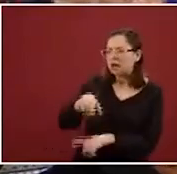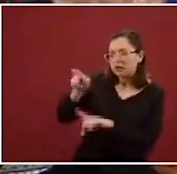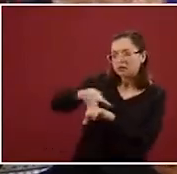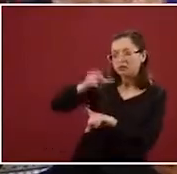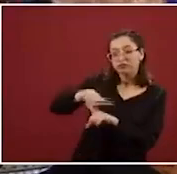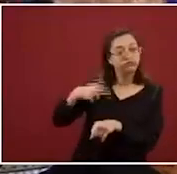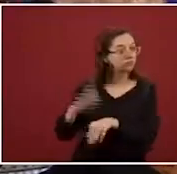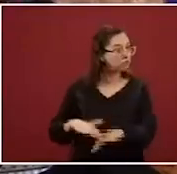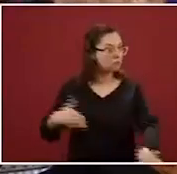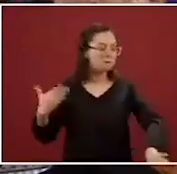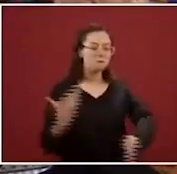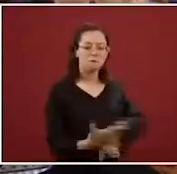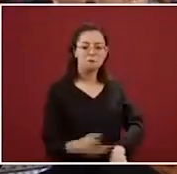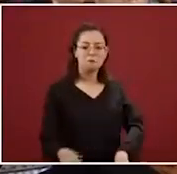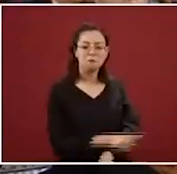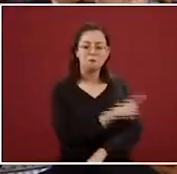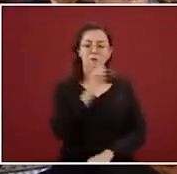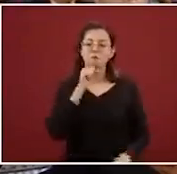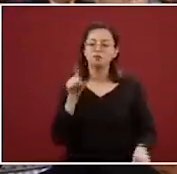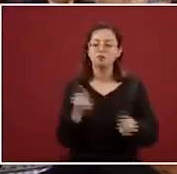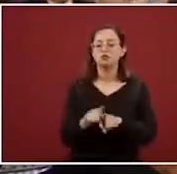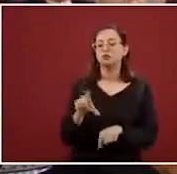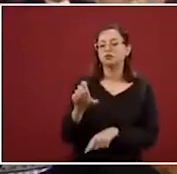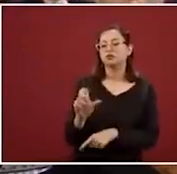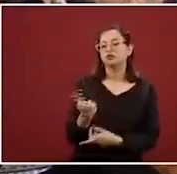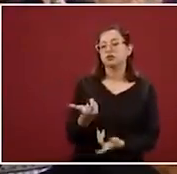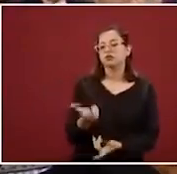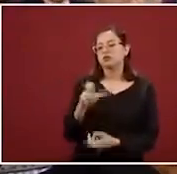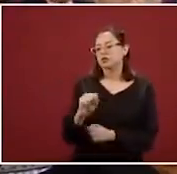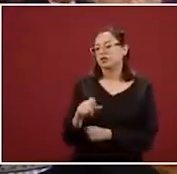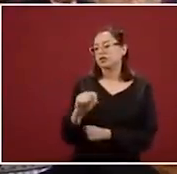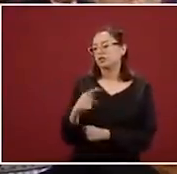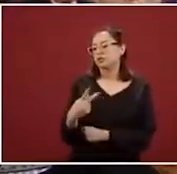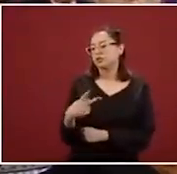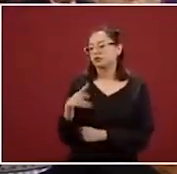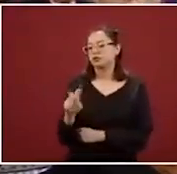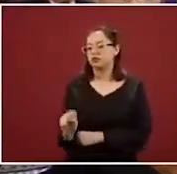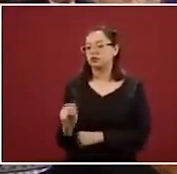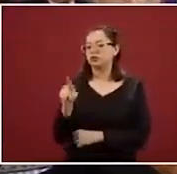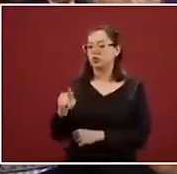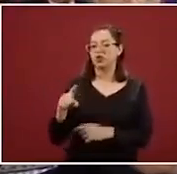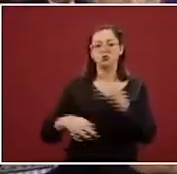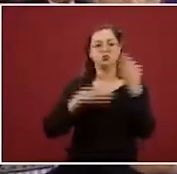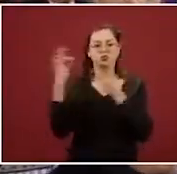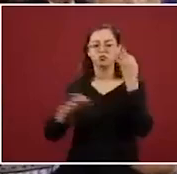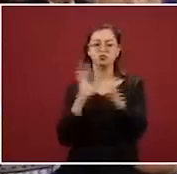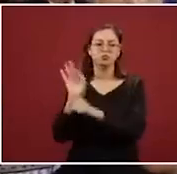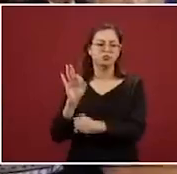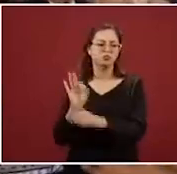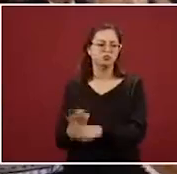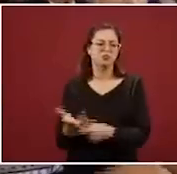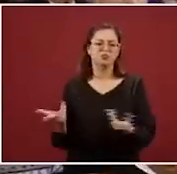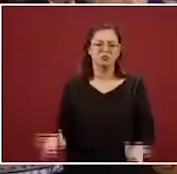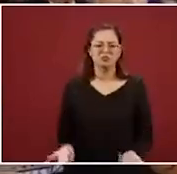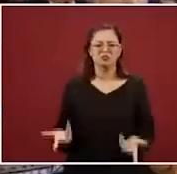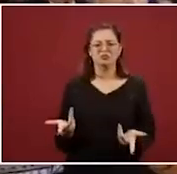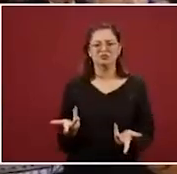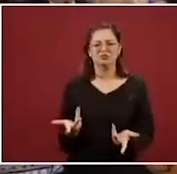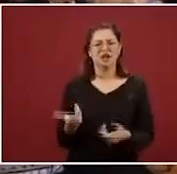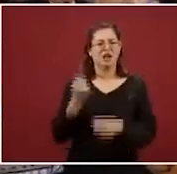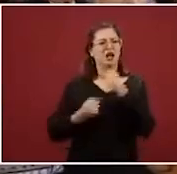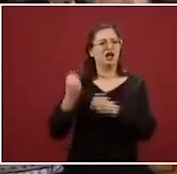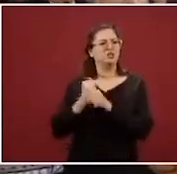e incluso también a la secretaria del trabajo, ya le traen una campaña, todo con recursos públicos. Por mucho menos que esto, presidente,